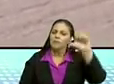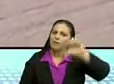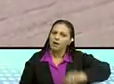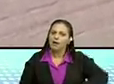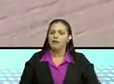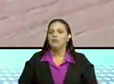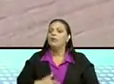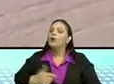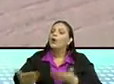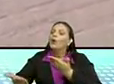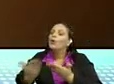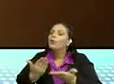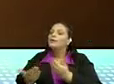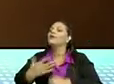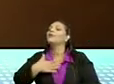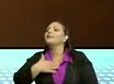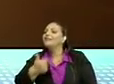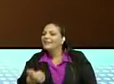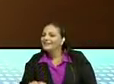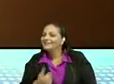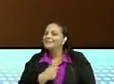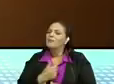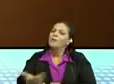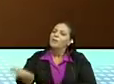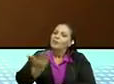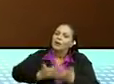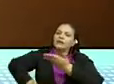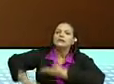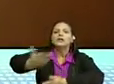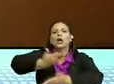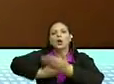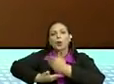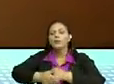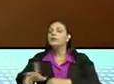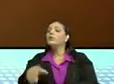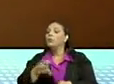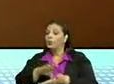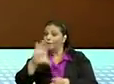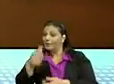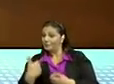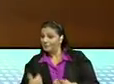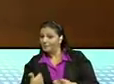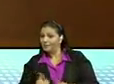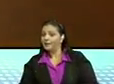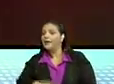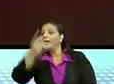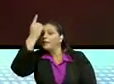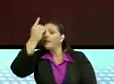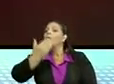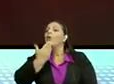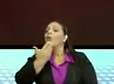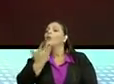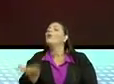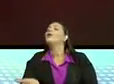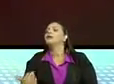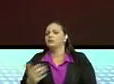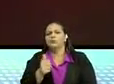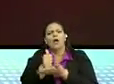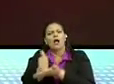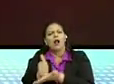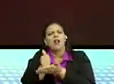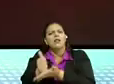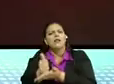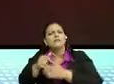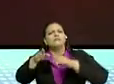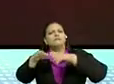para almorzar juntos, para cenar juntos, para ayudarles en las tareas. No, los hemos dejado al abandono por dedicarnos a ir a